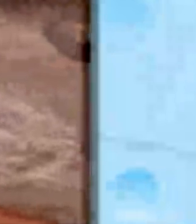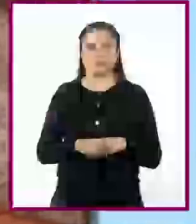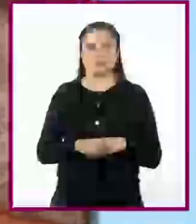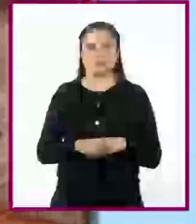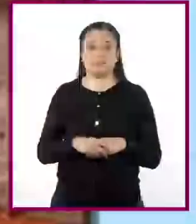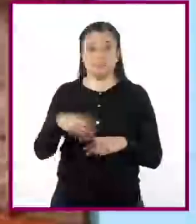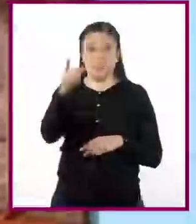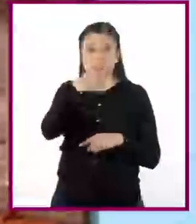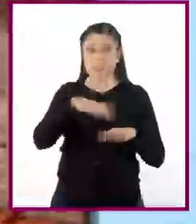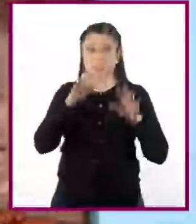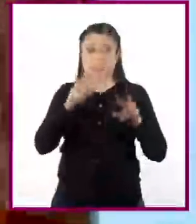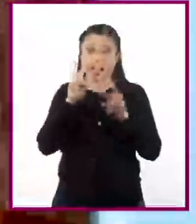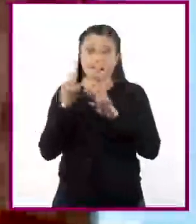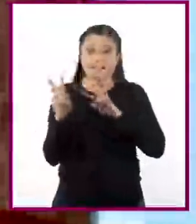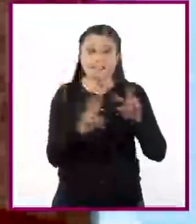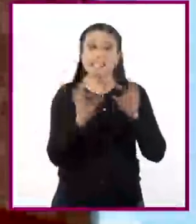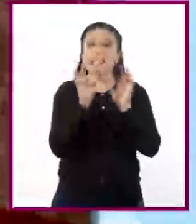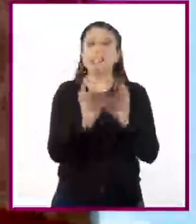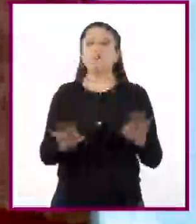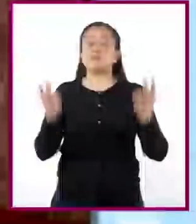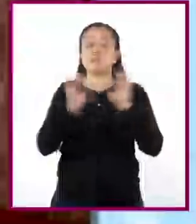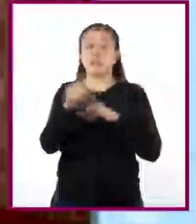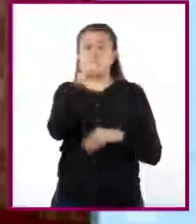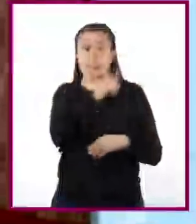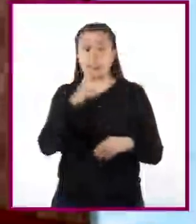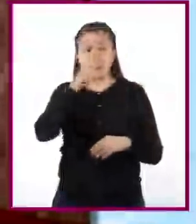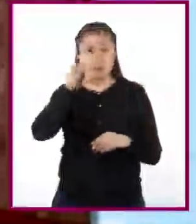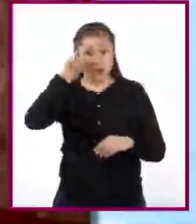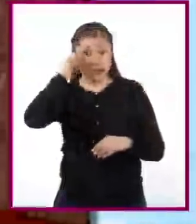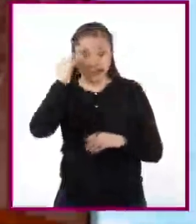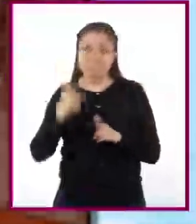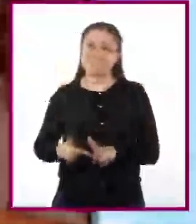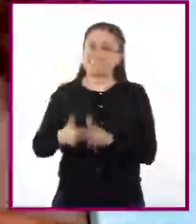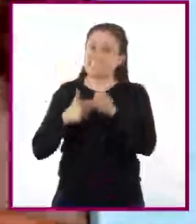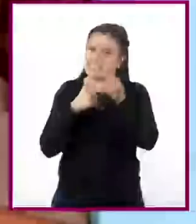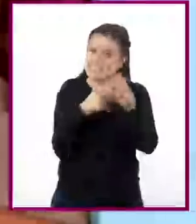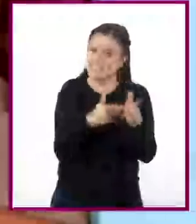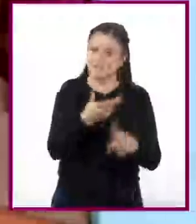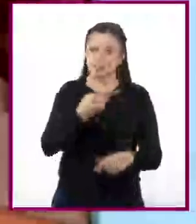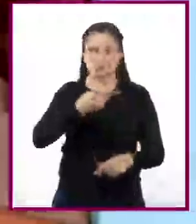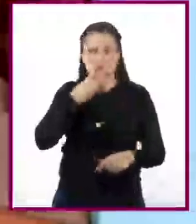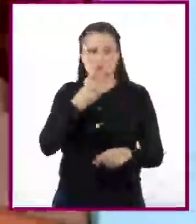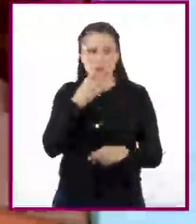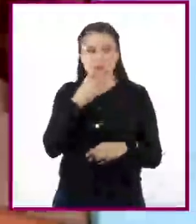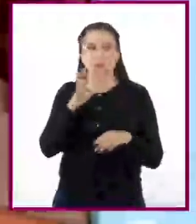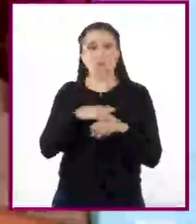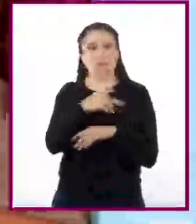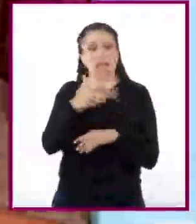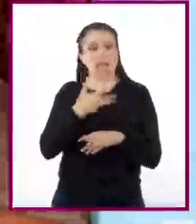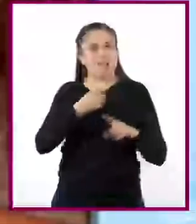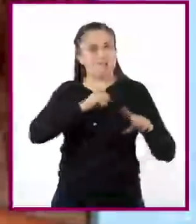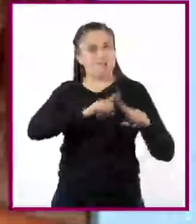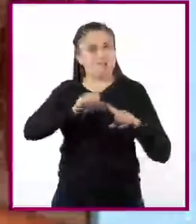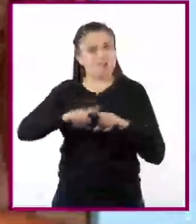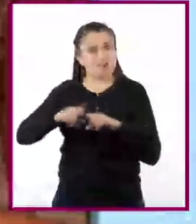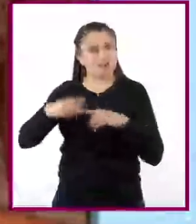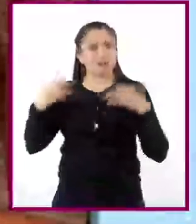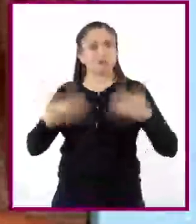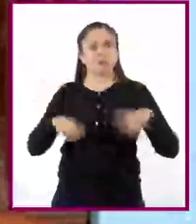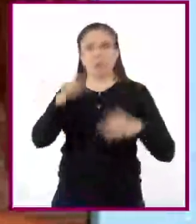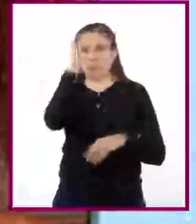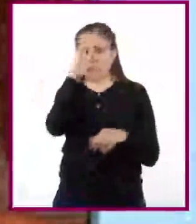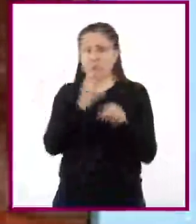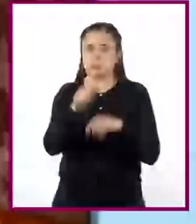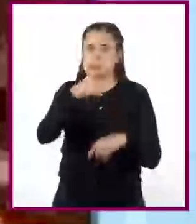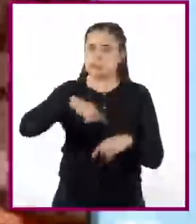Como acabamos de ver, es importante que las lenguas indígenas permanezcan vivas, ya que son el sustento de la diversidad y riqueza cultural